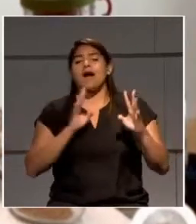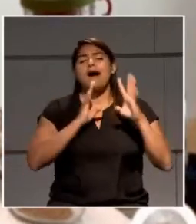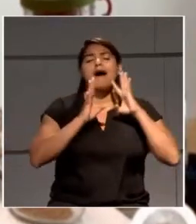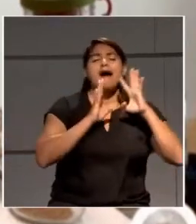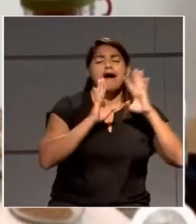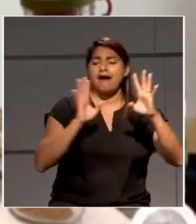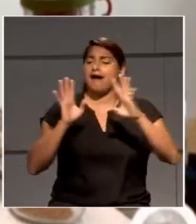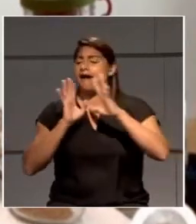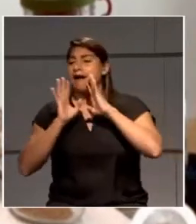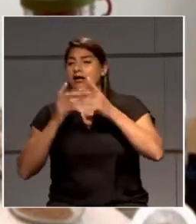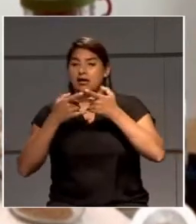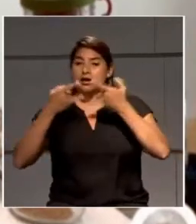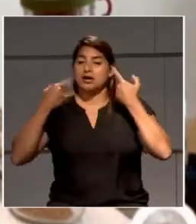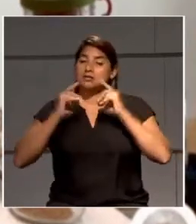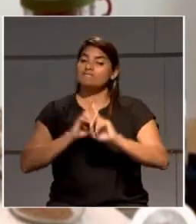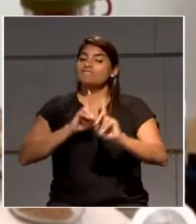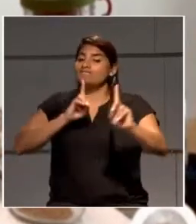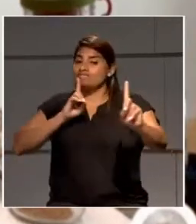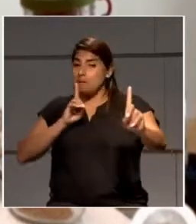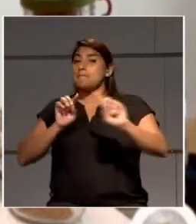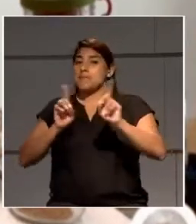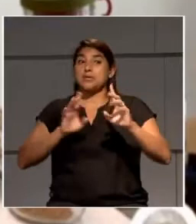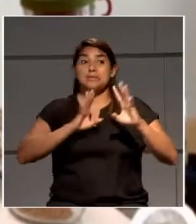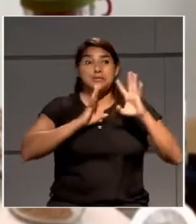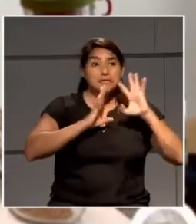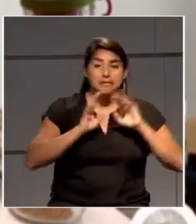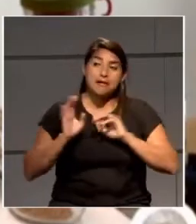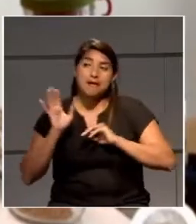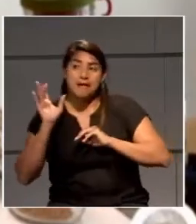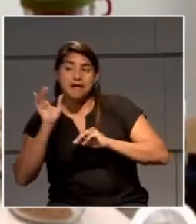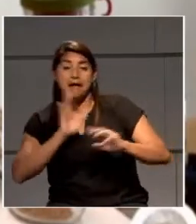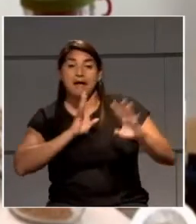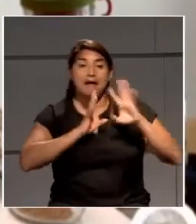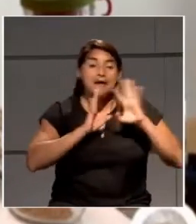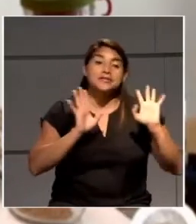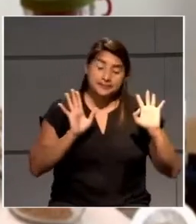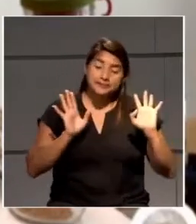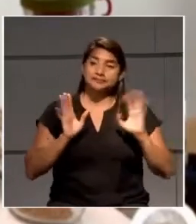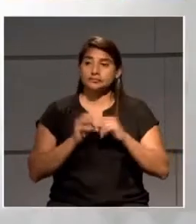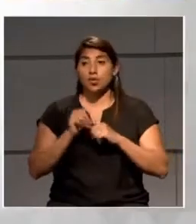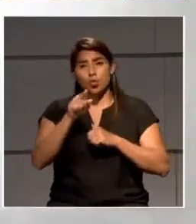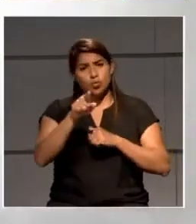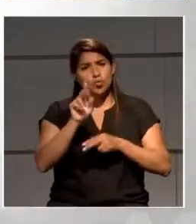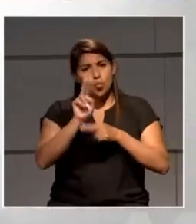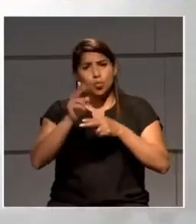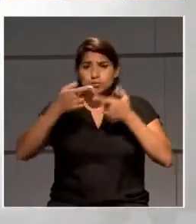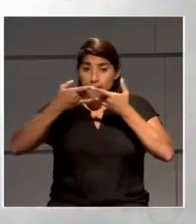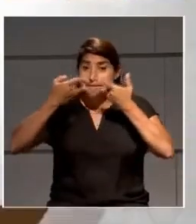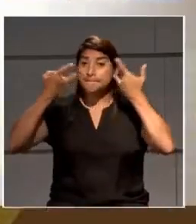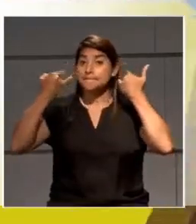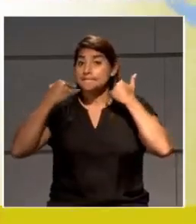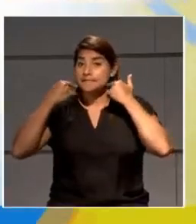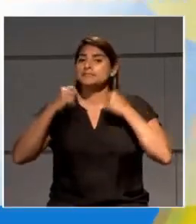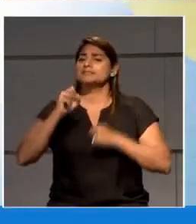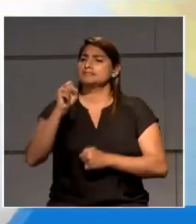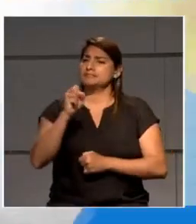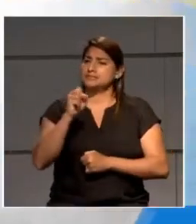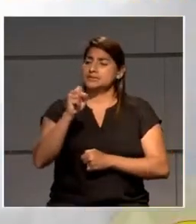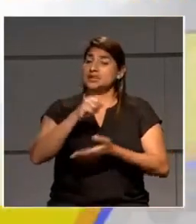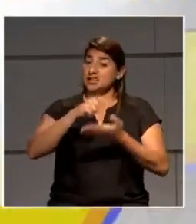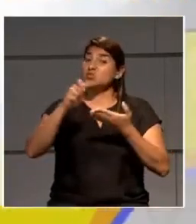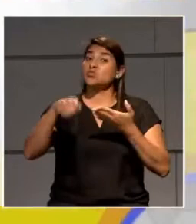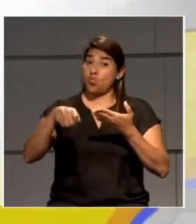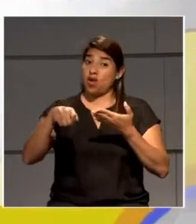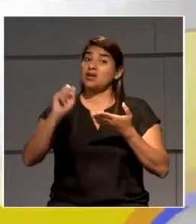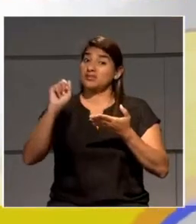hablarnos, bueno, con distancia, pero nos hablamos. Pluk, ¿usas mascarilla? En la escuela,